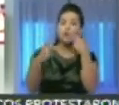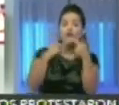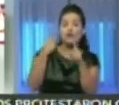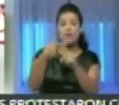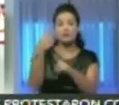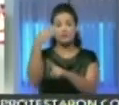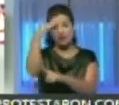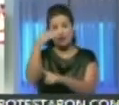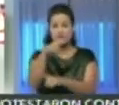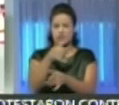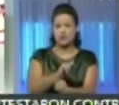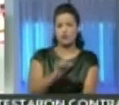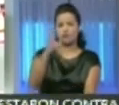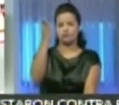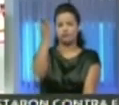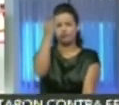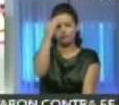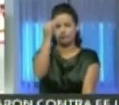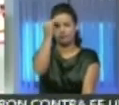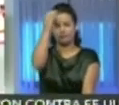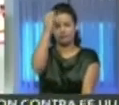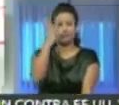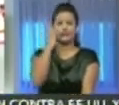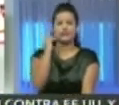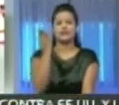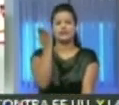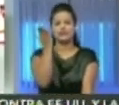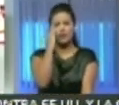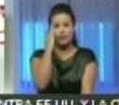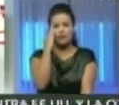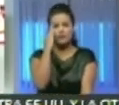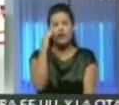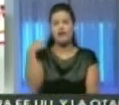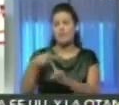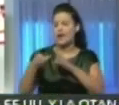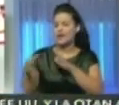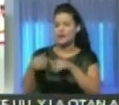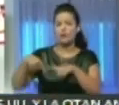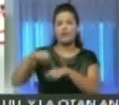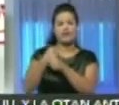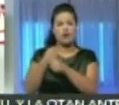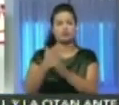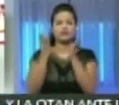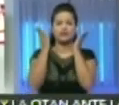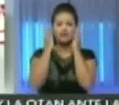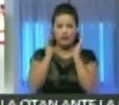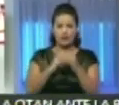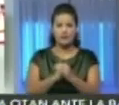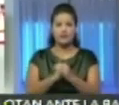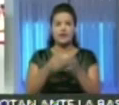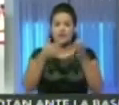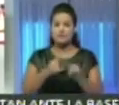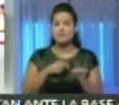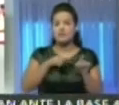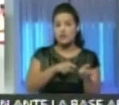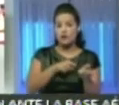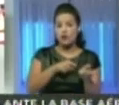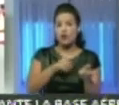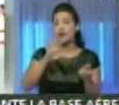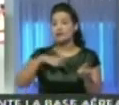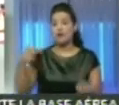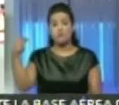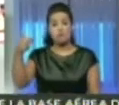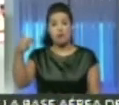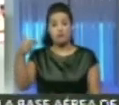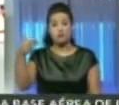político-militar que le he dado a mi familia y a mi equipo de trabajo, mi hijo Mauricio, después de haber sido